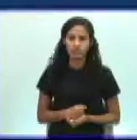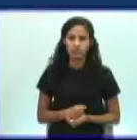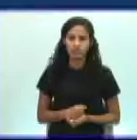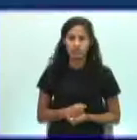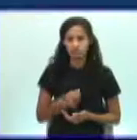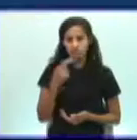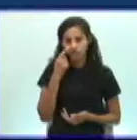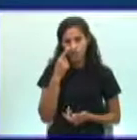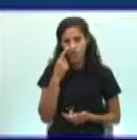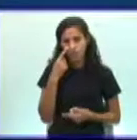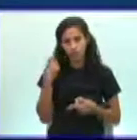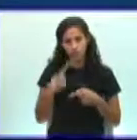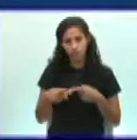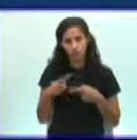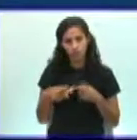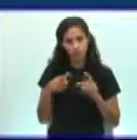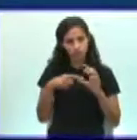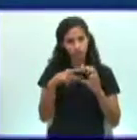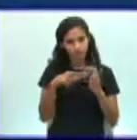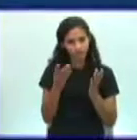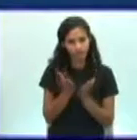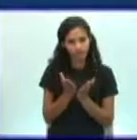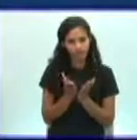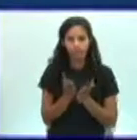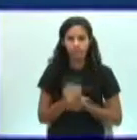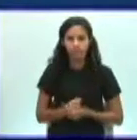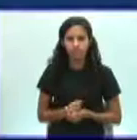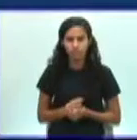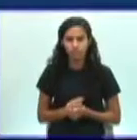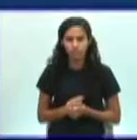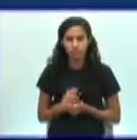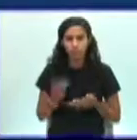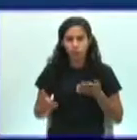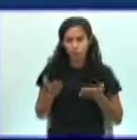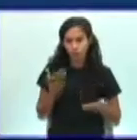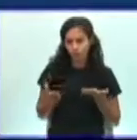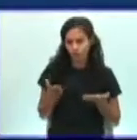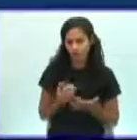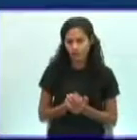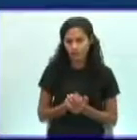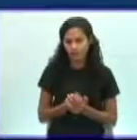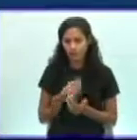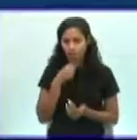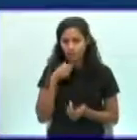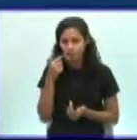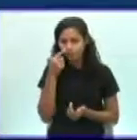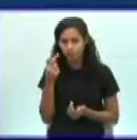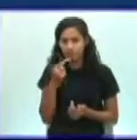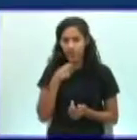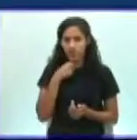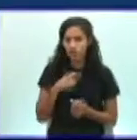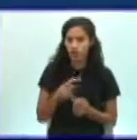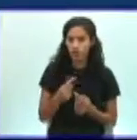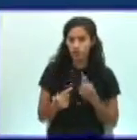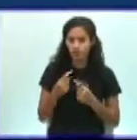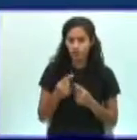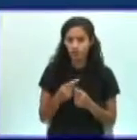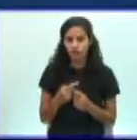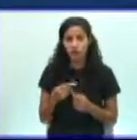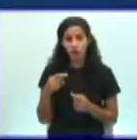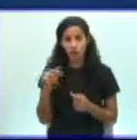Continuamos recorriendo los contenidos aprendidos. Comparar atendiendo a los signos igual